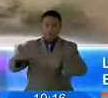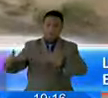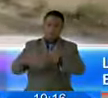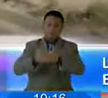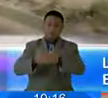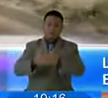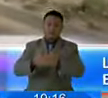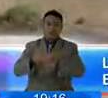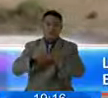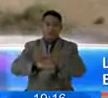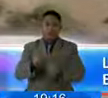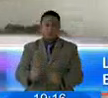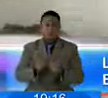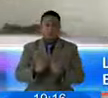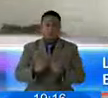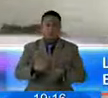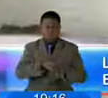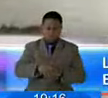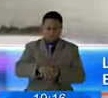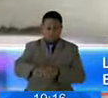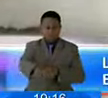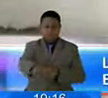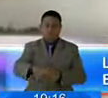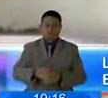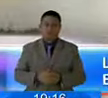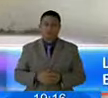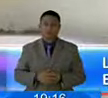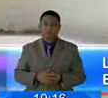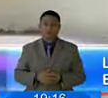Rodeo por el fuerte temporal.